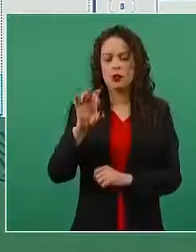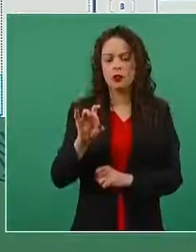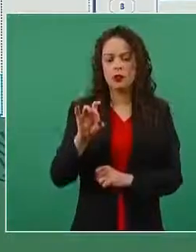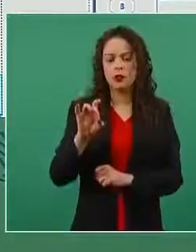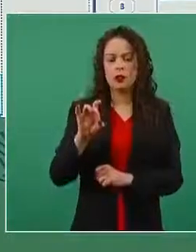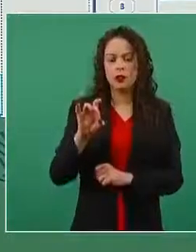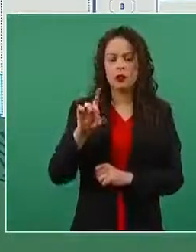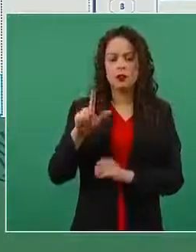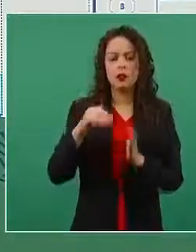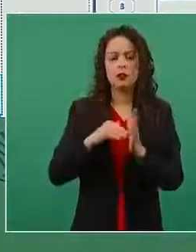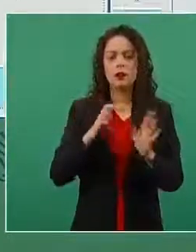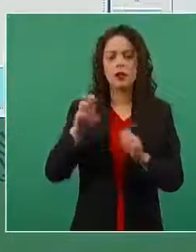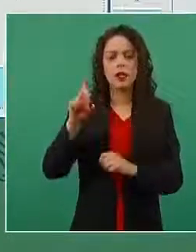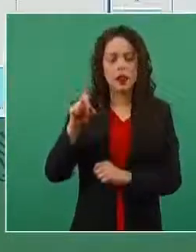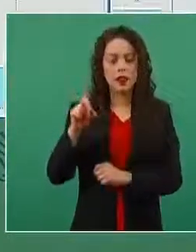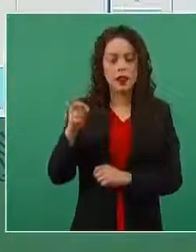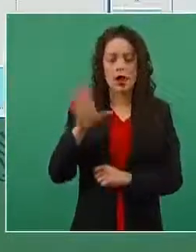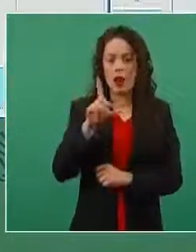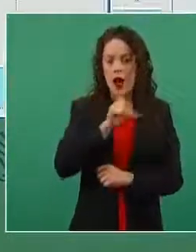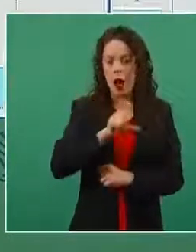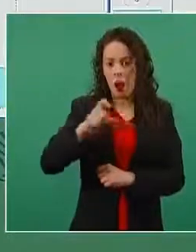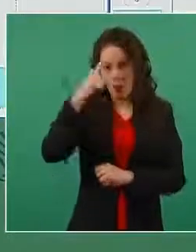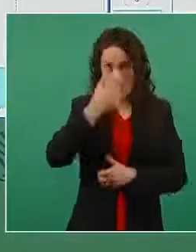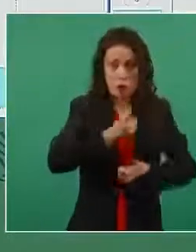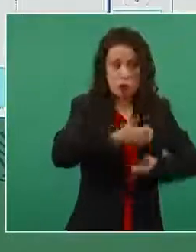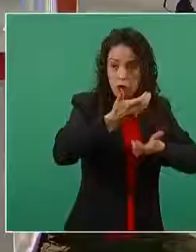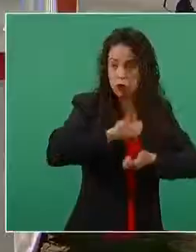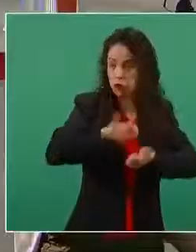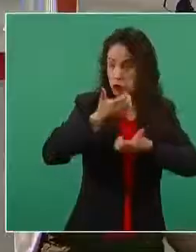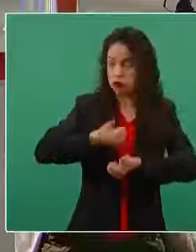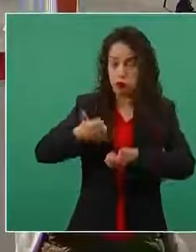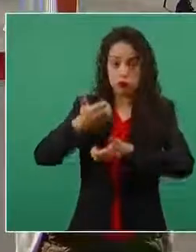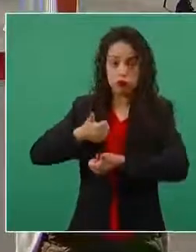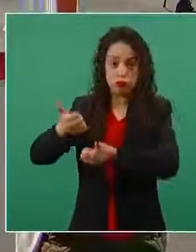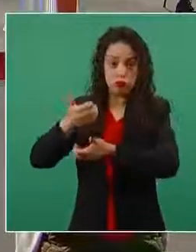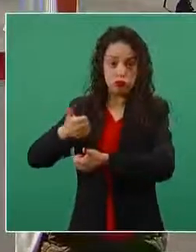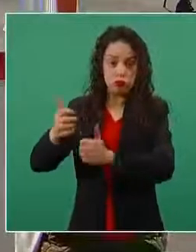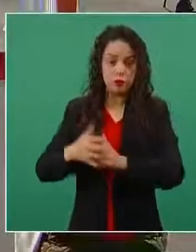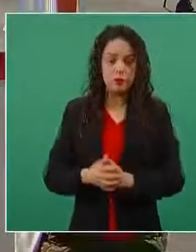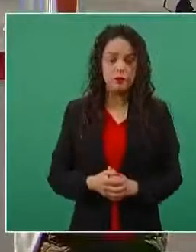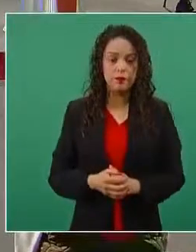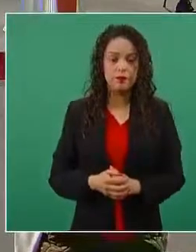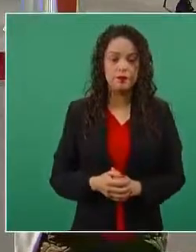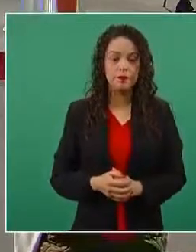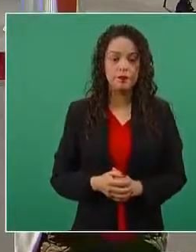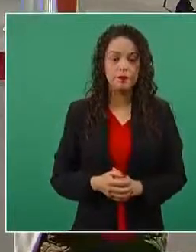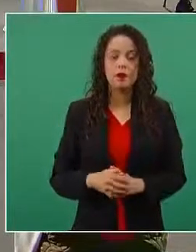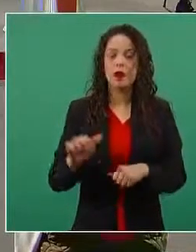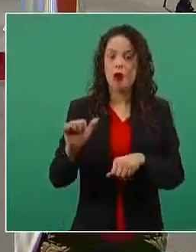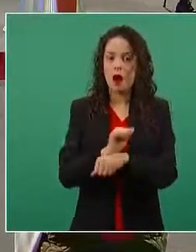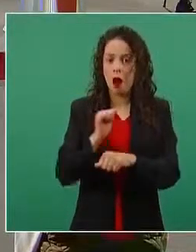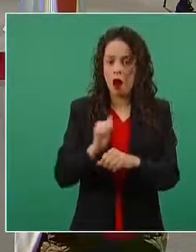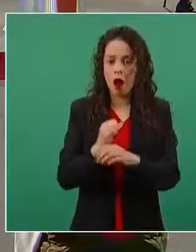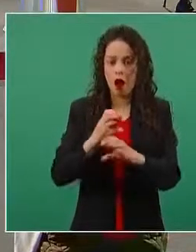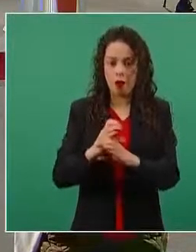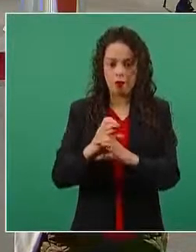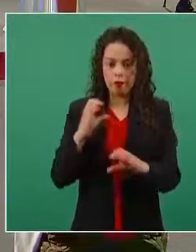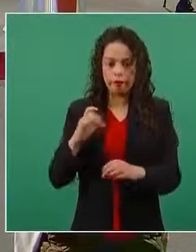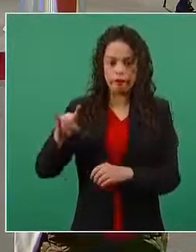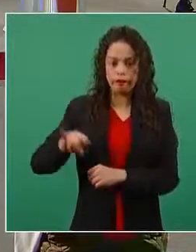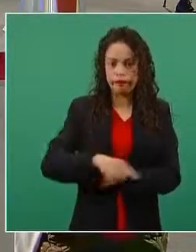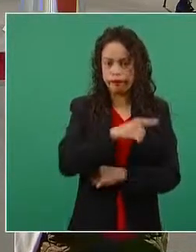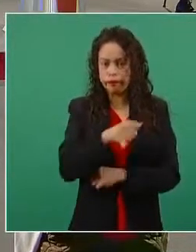1.330.730 dosis a distribuir. Por vía terrestre se